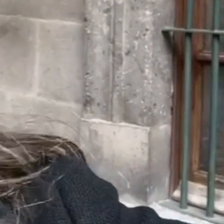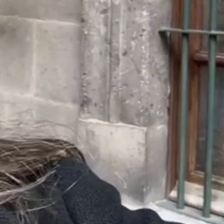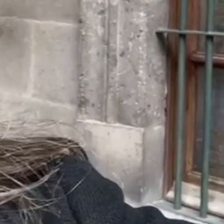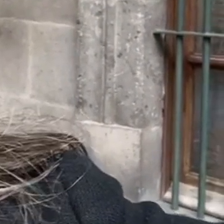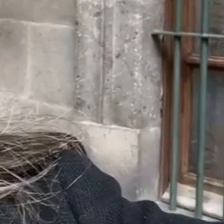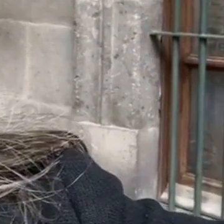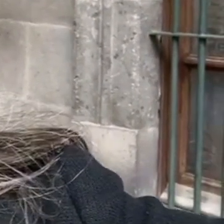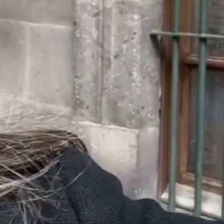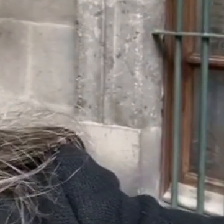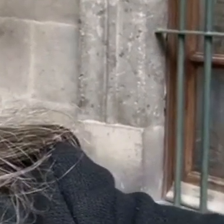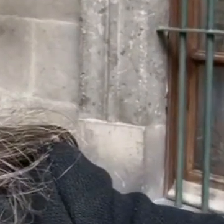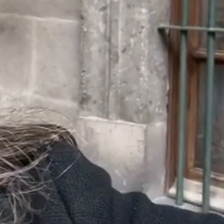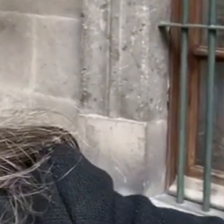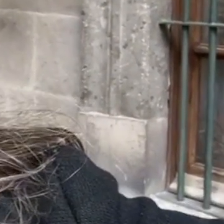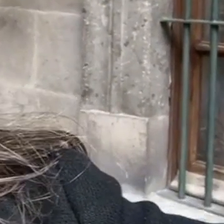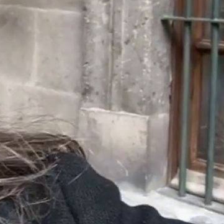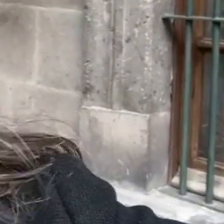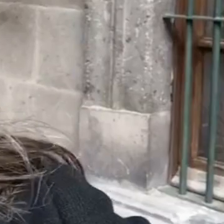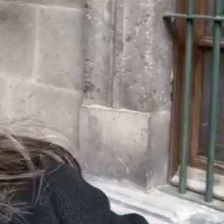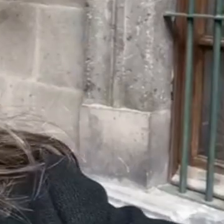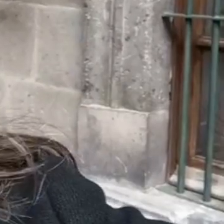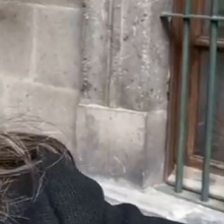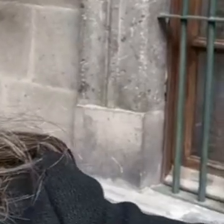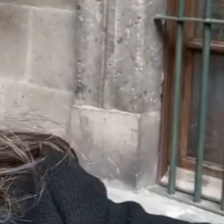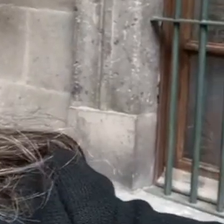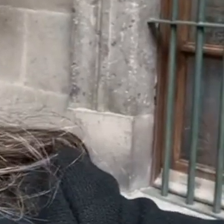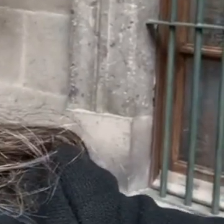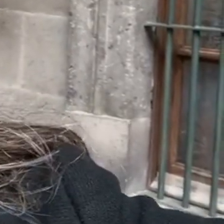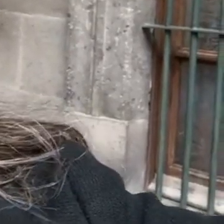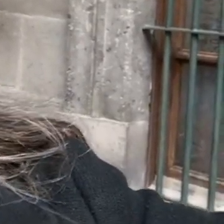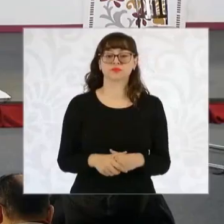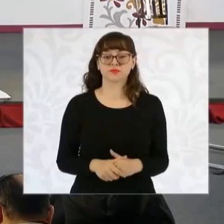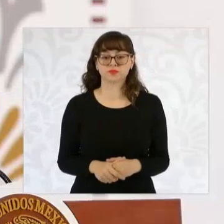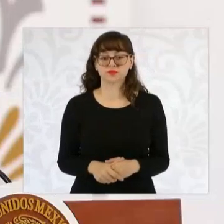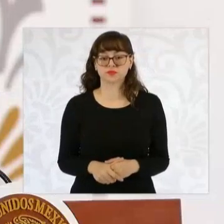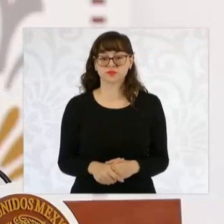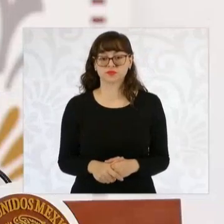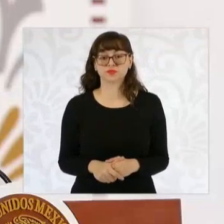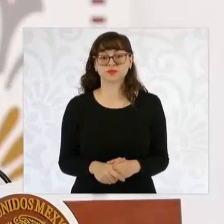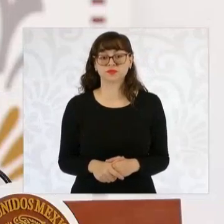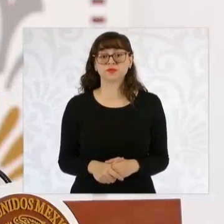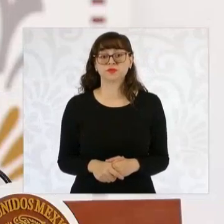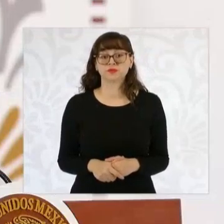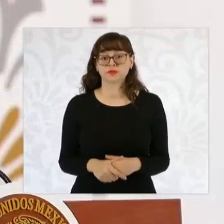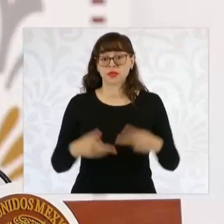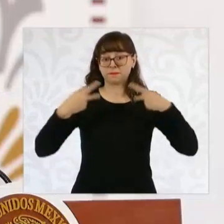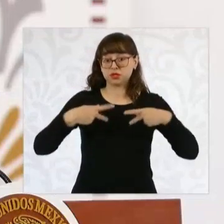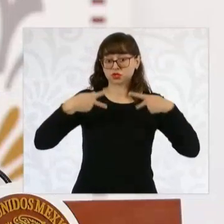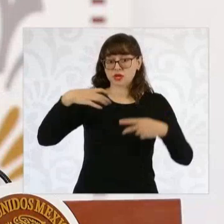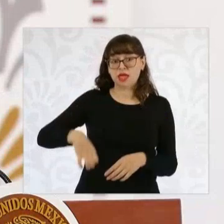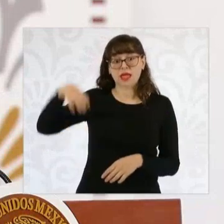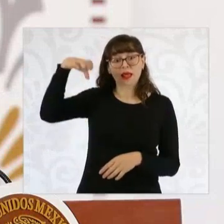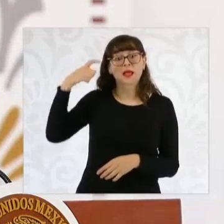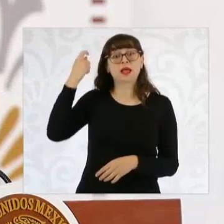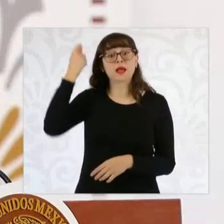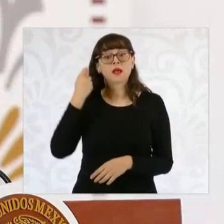con discapacidad, el derecho a la rehabilitación y pensiones para adultos mayores. La pensión de adulto mayor la vamos a iniciar a